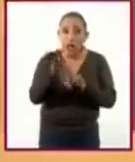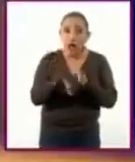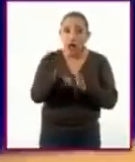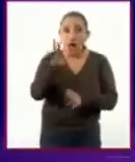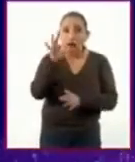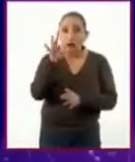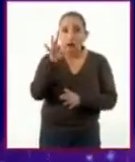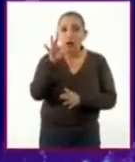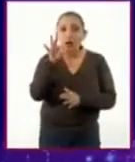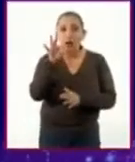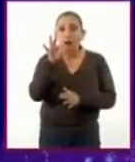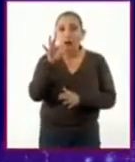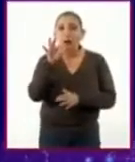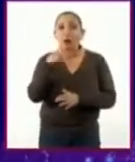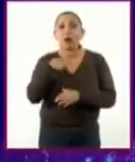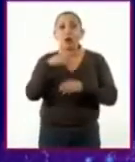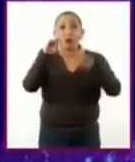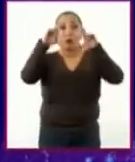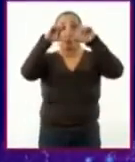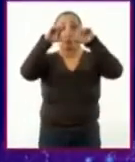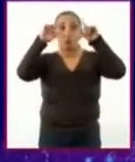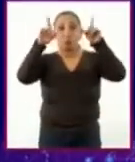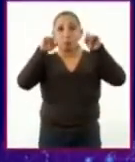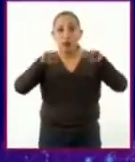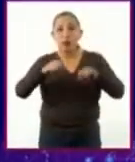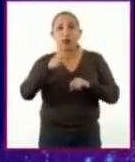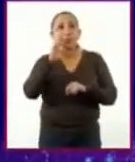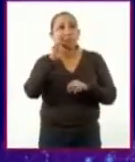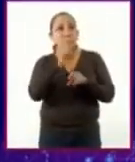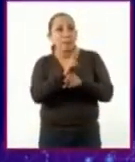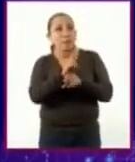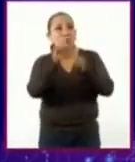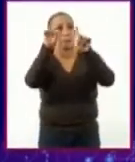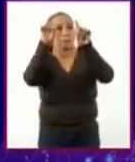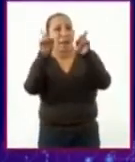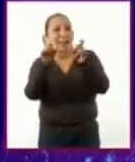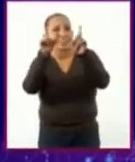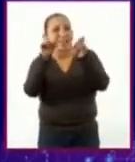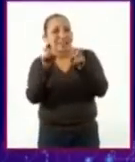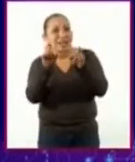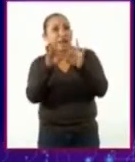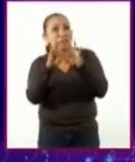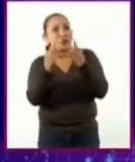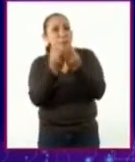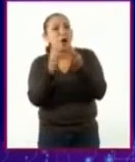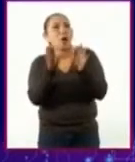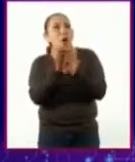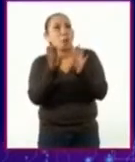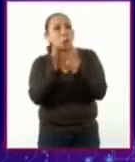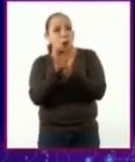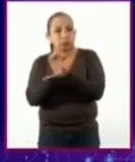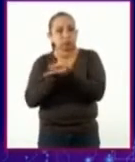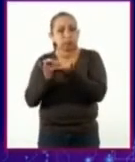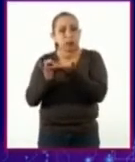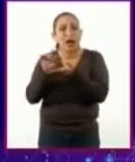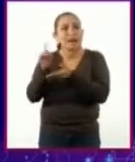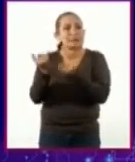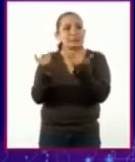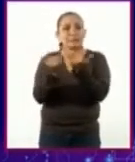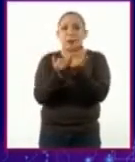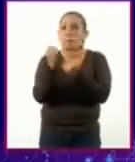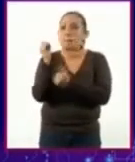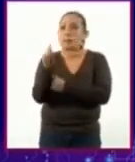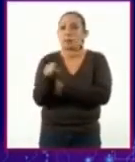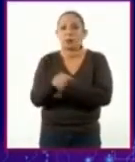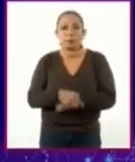encontrar enunciados numéricos en los que observamos solamente paréntesis y la forma en que se debe operar con ellos es exactamente